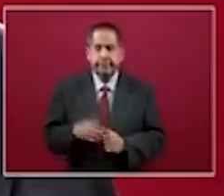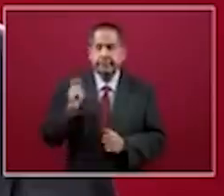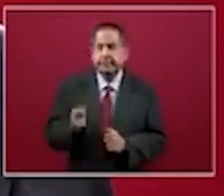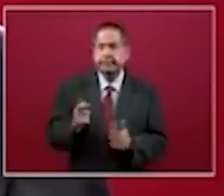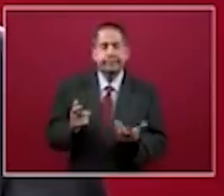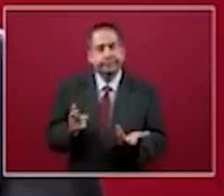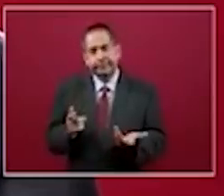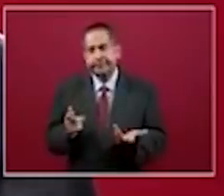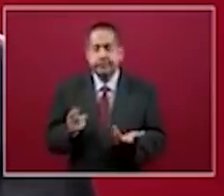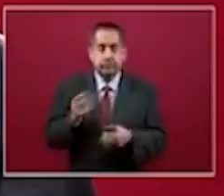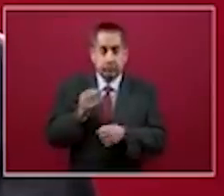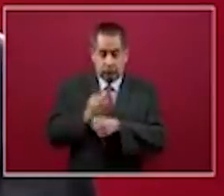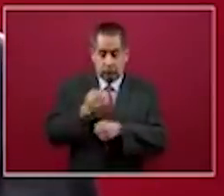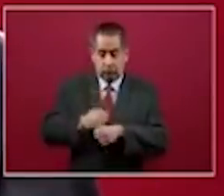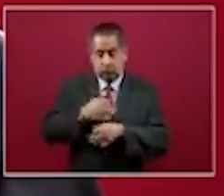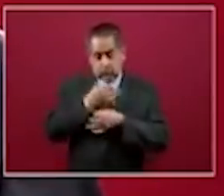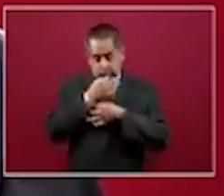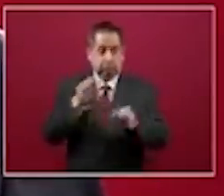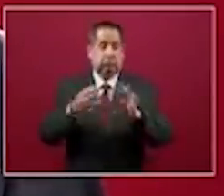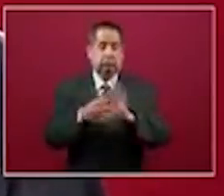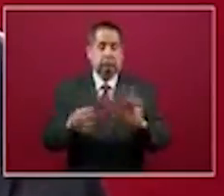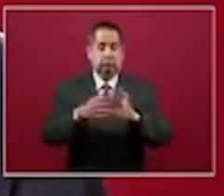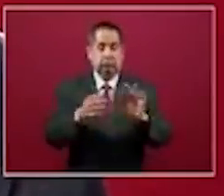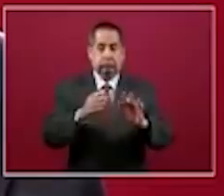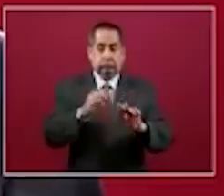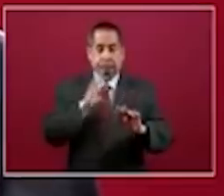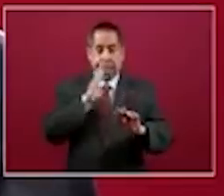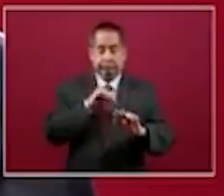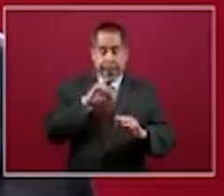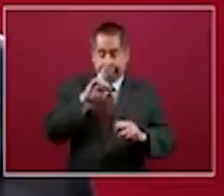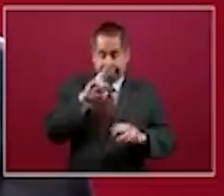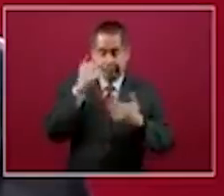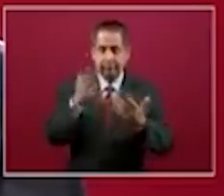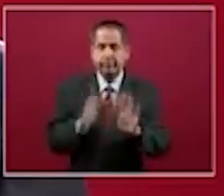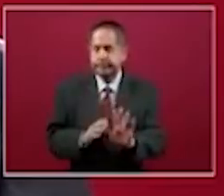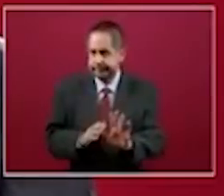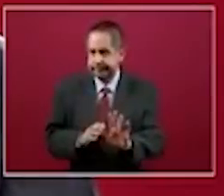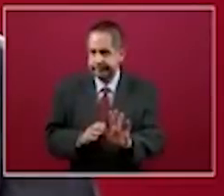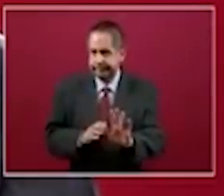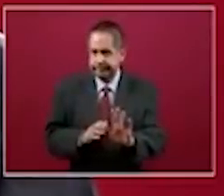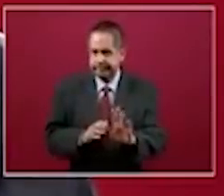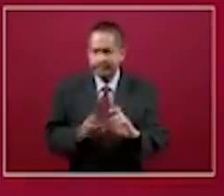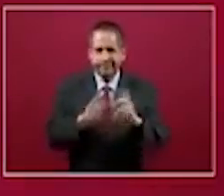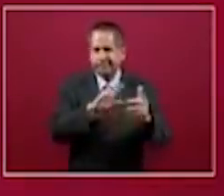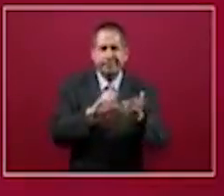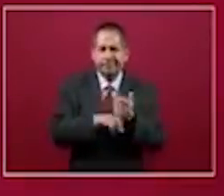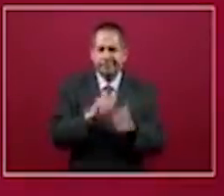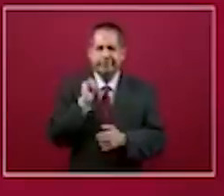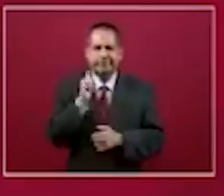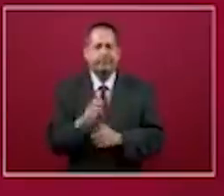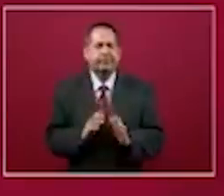Entonces, una declaración mal hecha puede